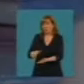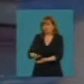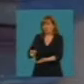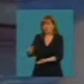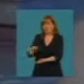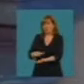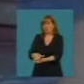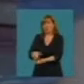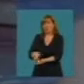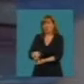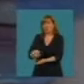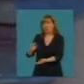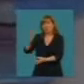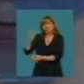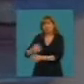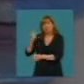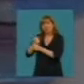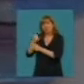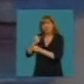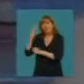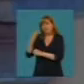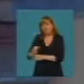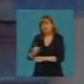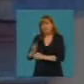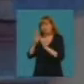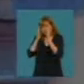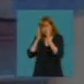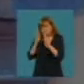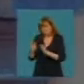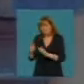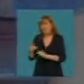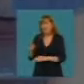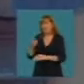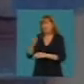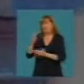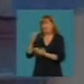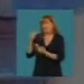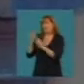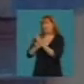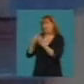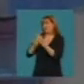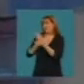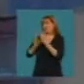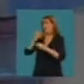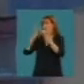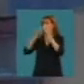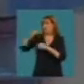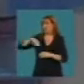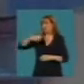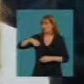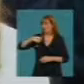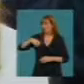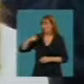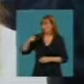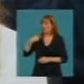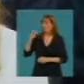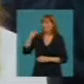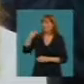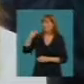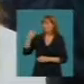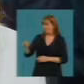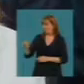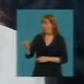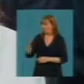evangelios desempeñar con lealtad y patriotismo el cargo de Ministra de Desarrollo Social para el que habéis